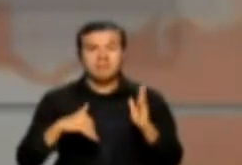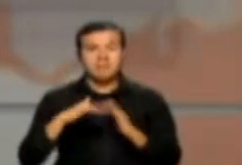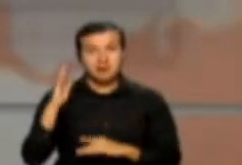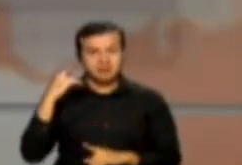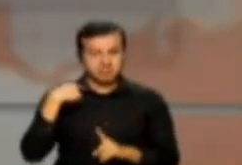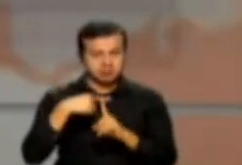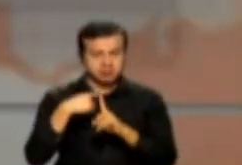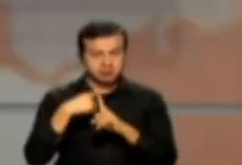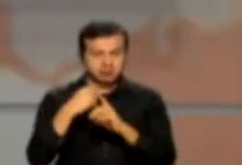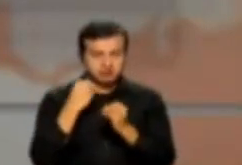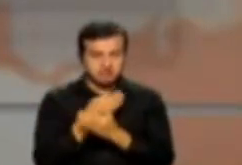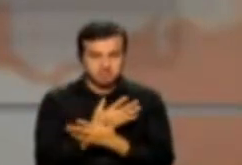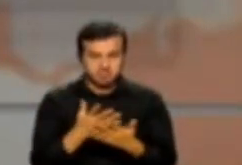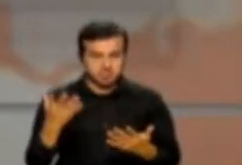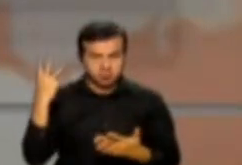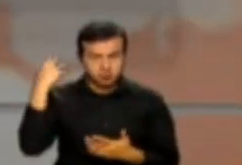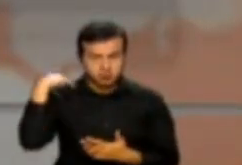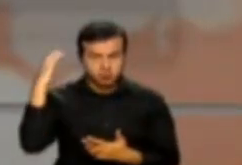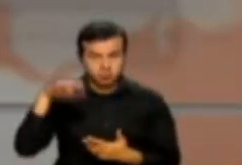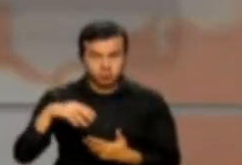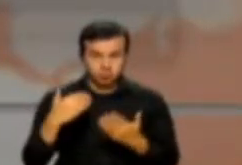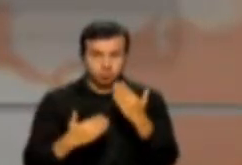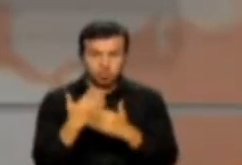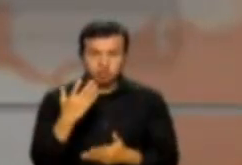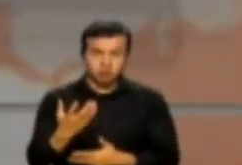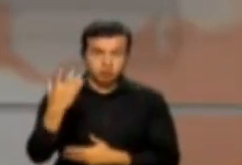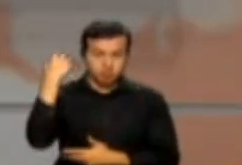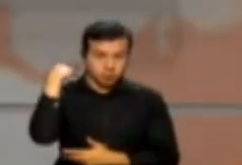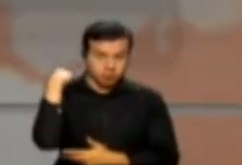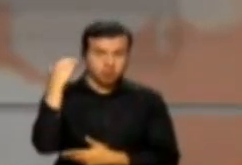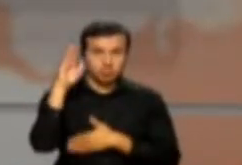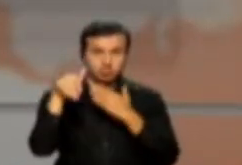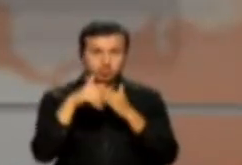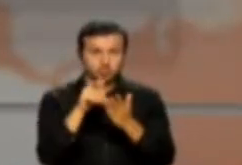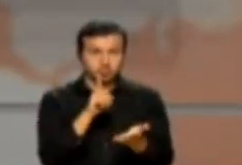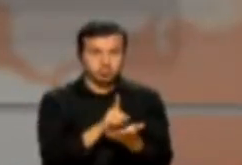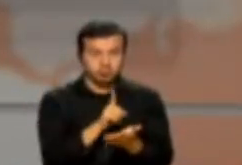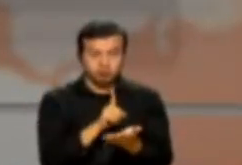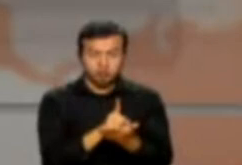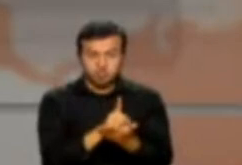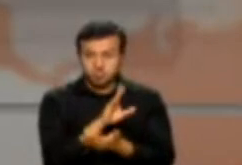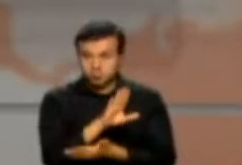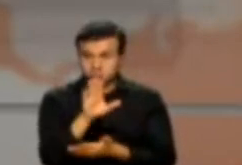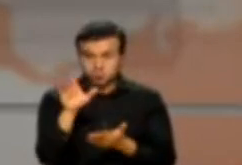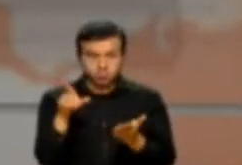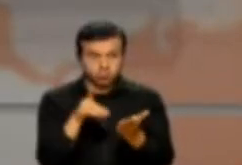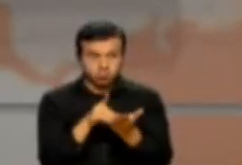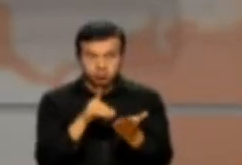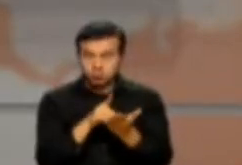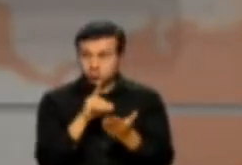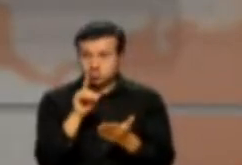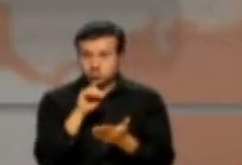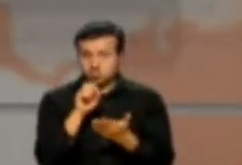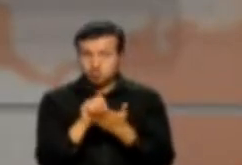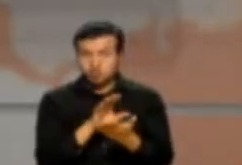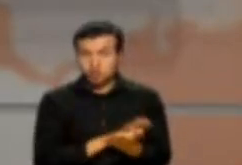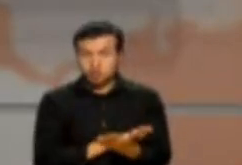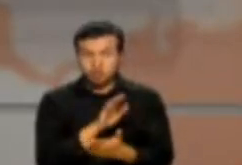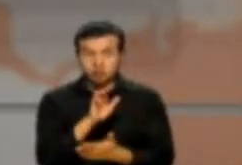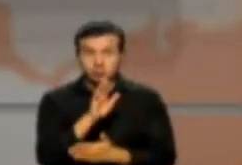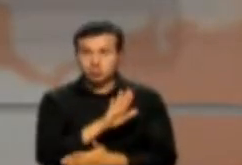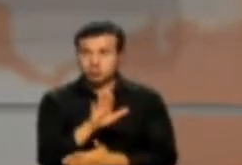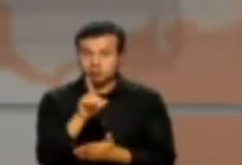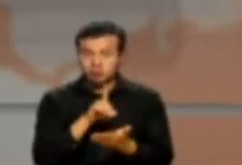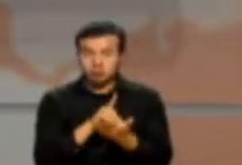sobre el trasplante de pulmón todos los médicos que participaron en este programa son médicos